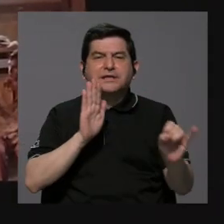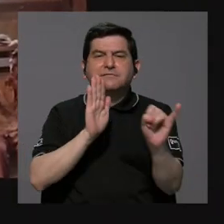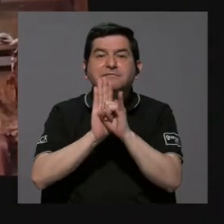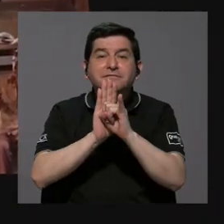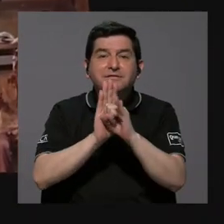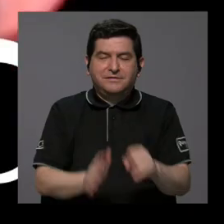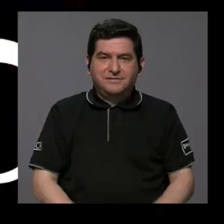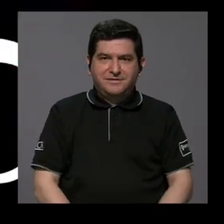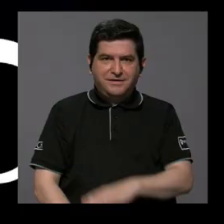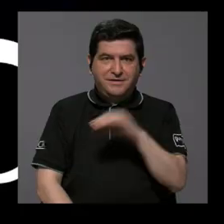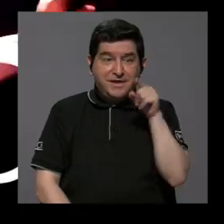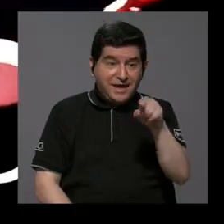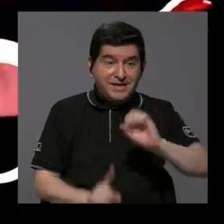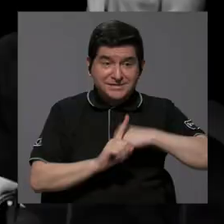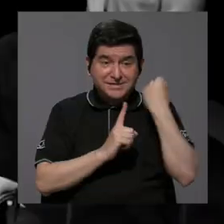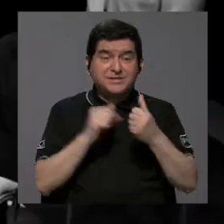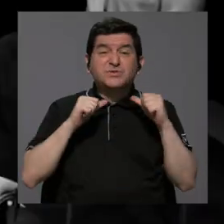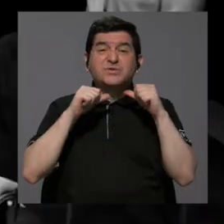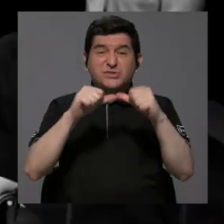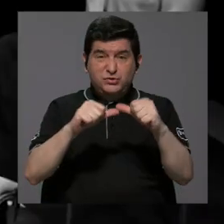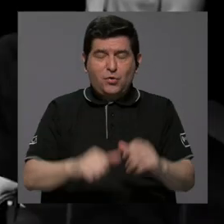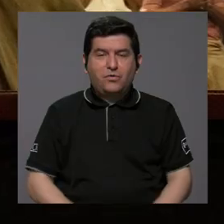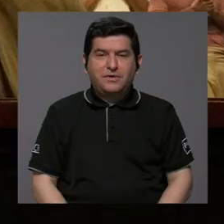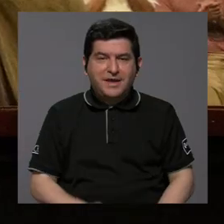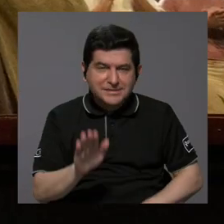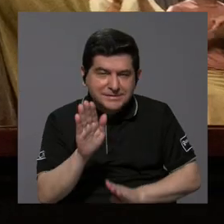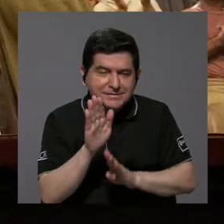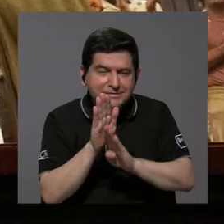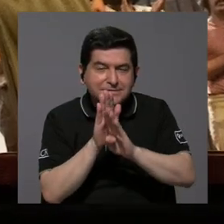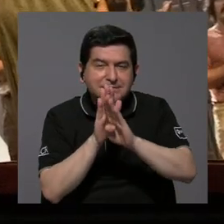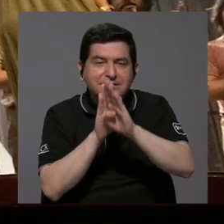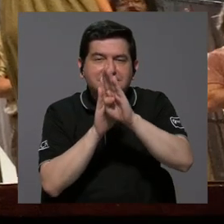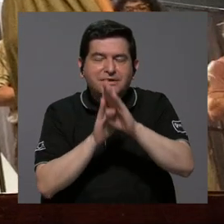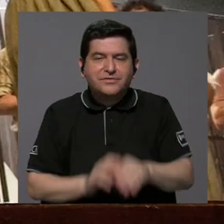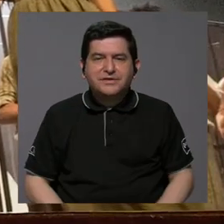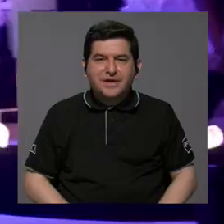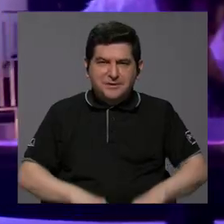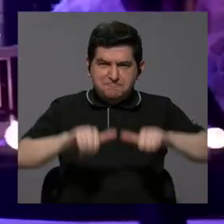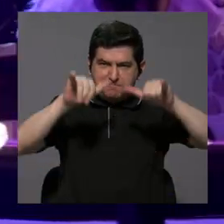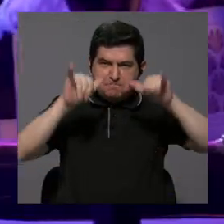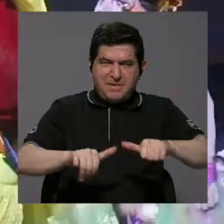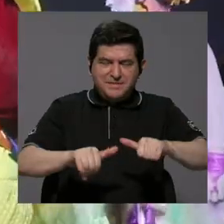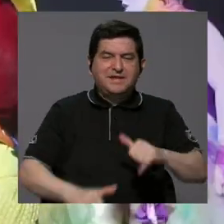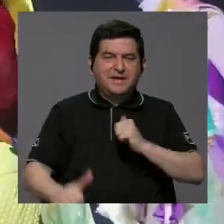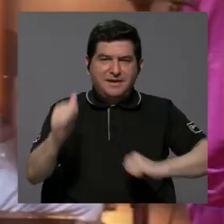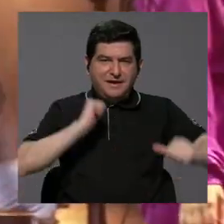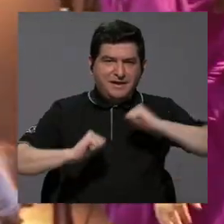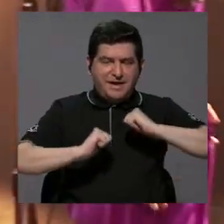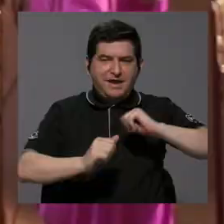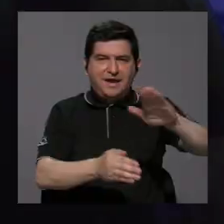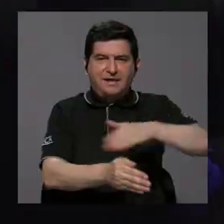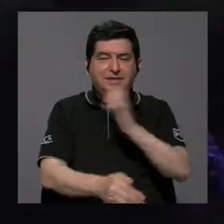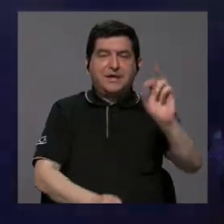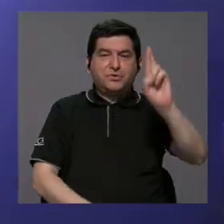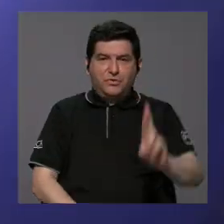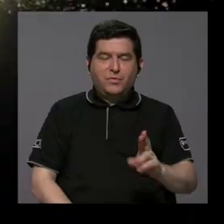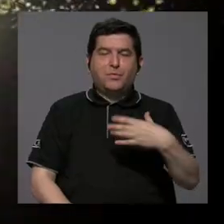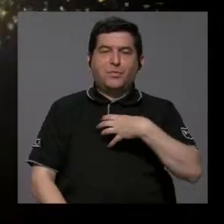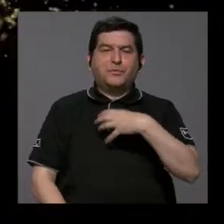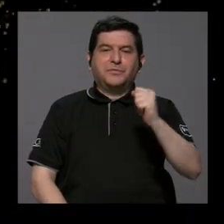identificados y Y eso es lo que sigue creo que lo que sigue es ese desarrollo esa establecimiento de Cuál es el teatro musical Tico